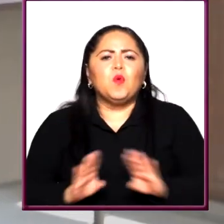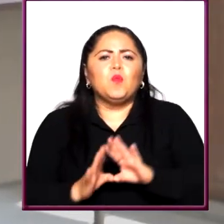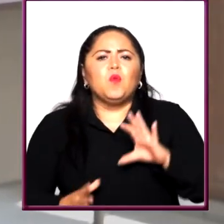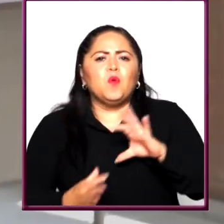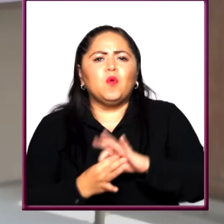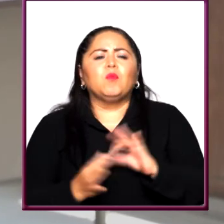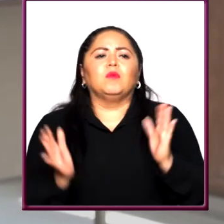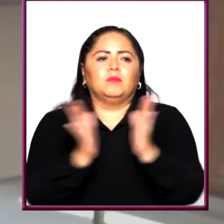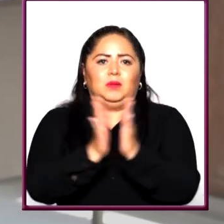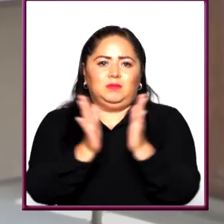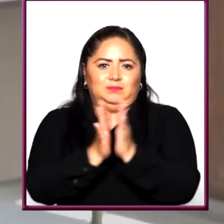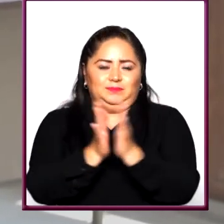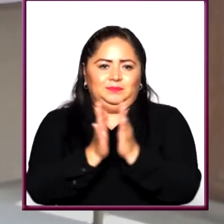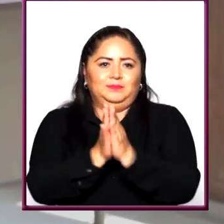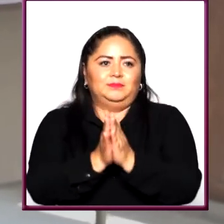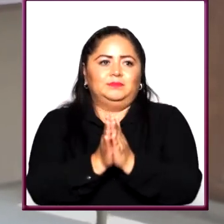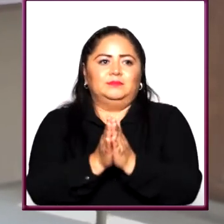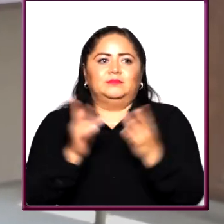como palmadas,